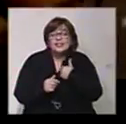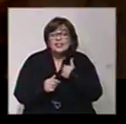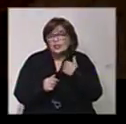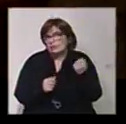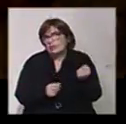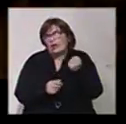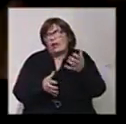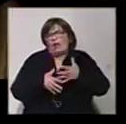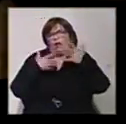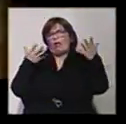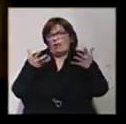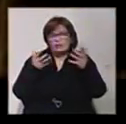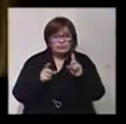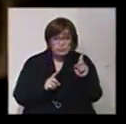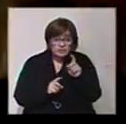relevantes